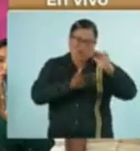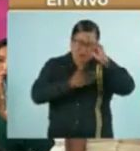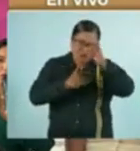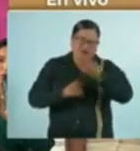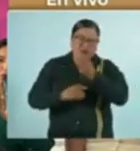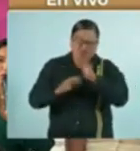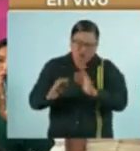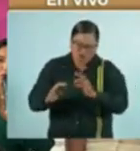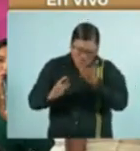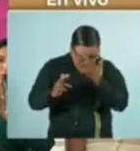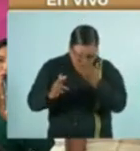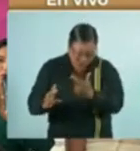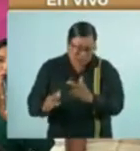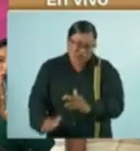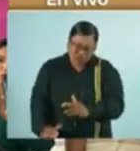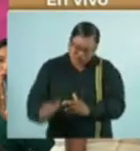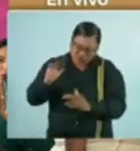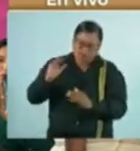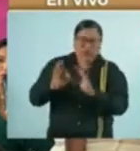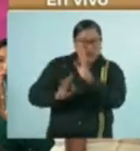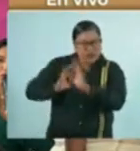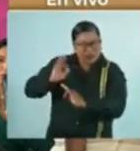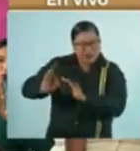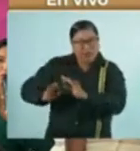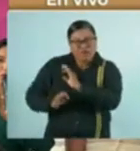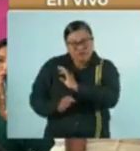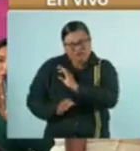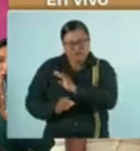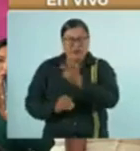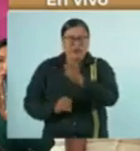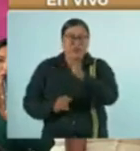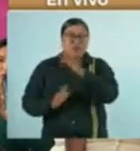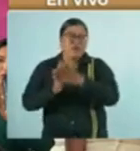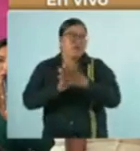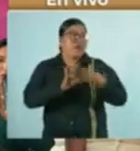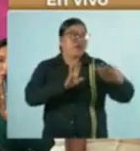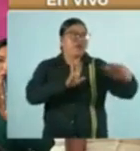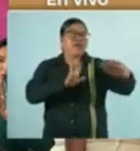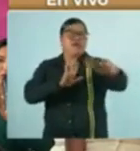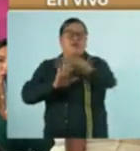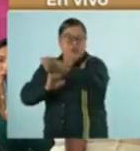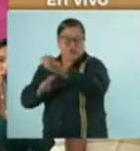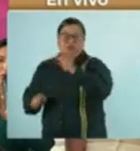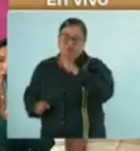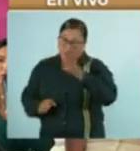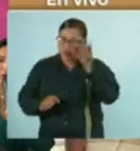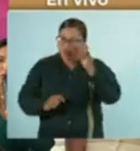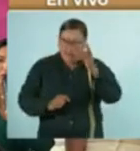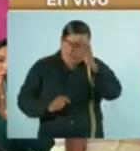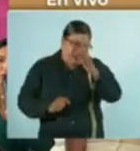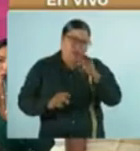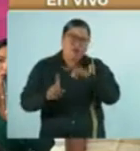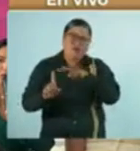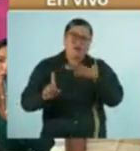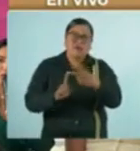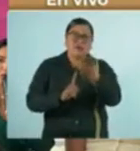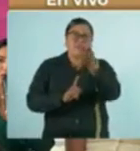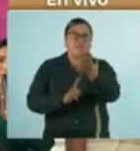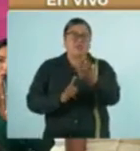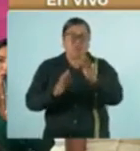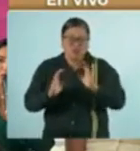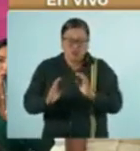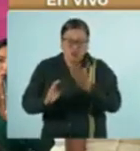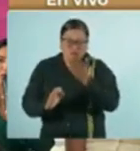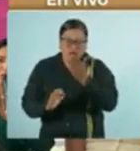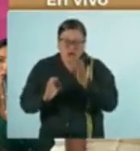crianza respetuosa, por una crianza con ternura, y vamos a replicarlo en los demás ayuntamientos que se sumen para visibilizar esta crianza